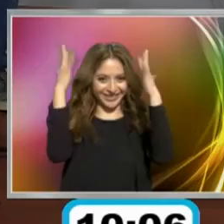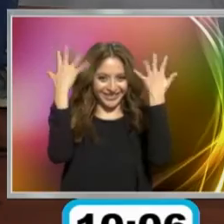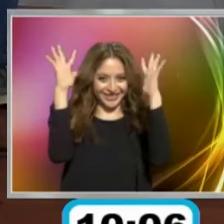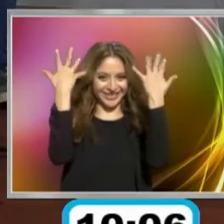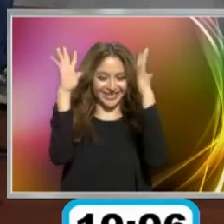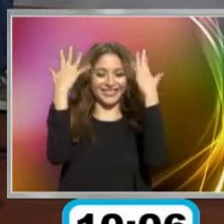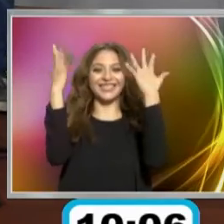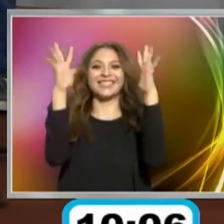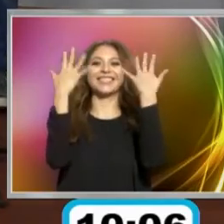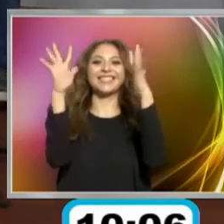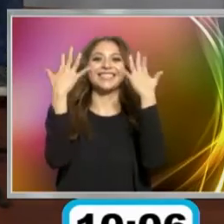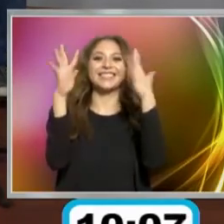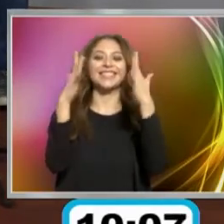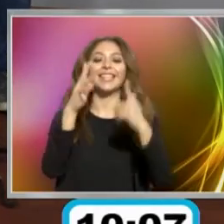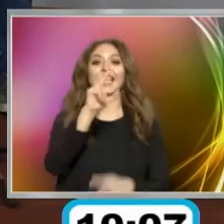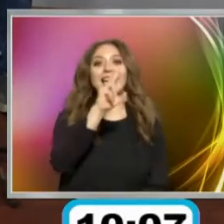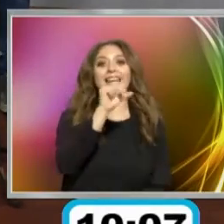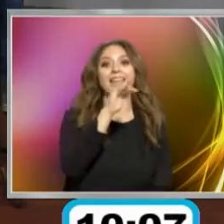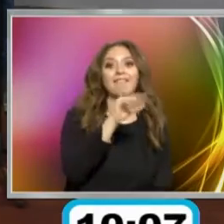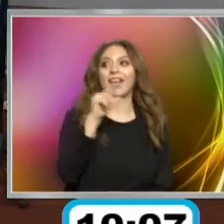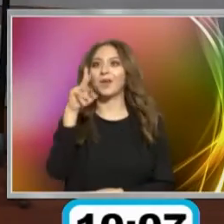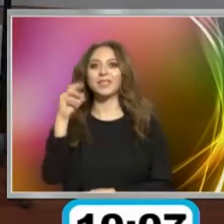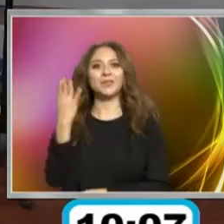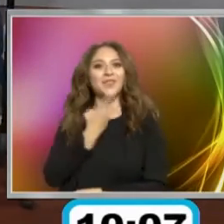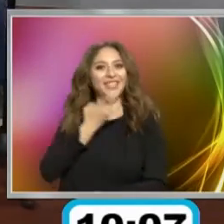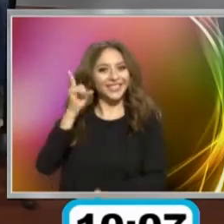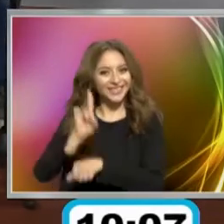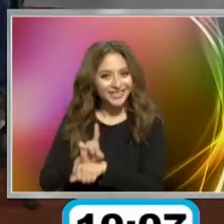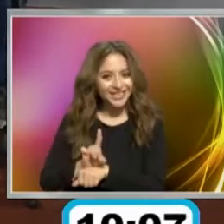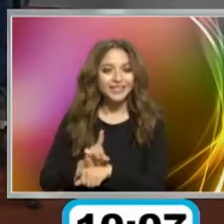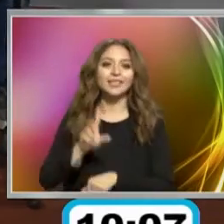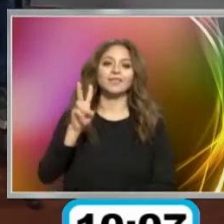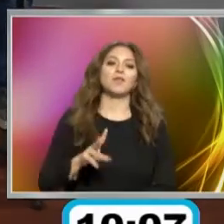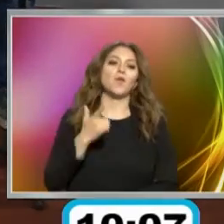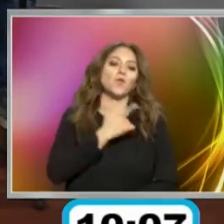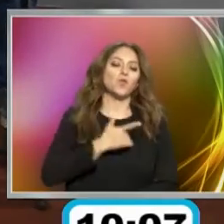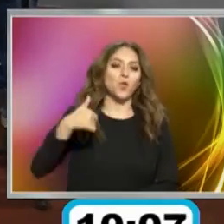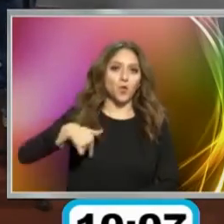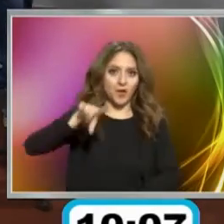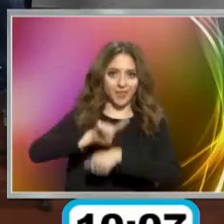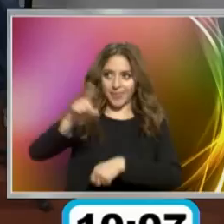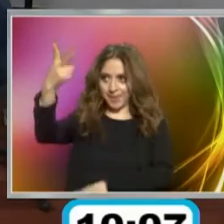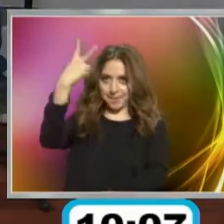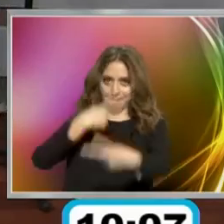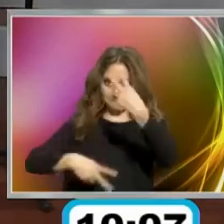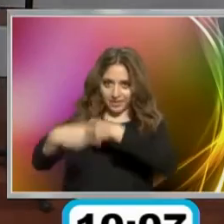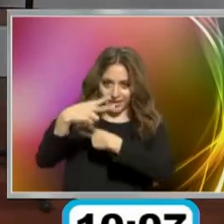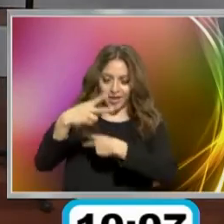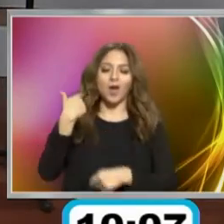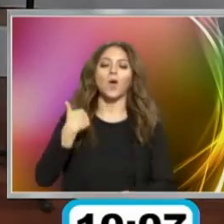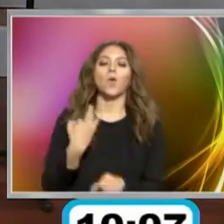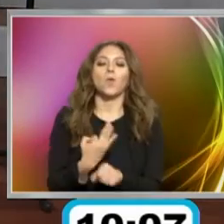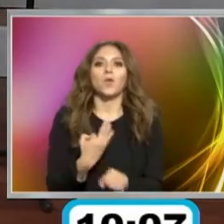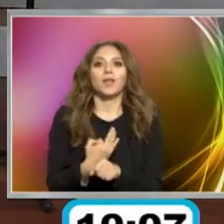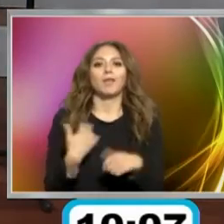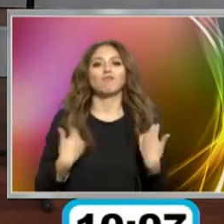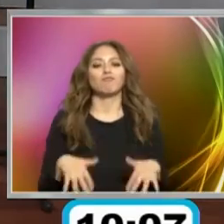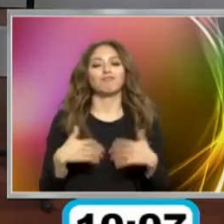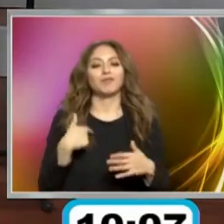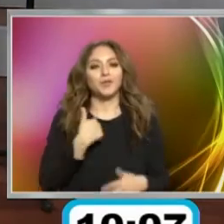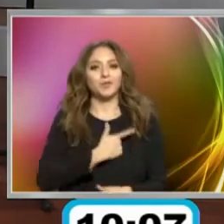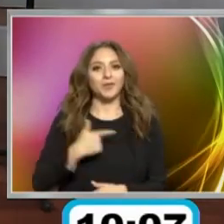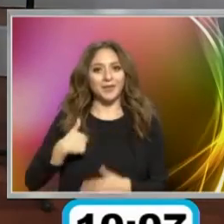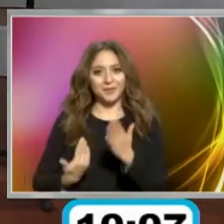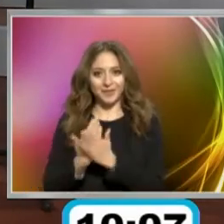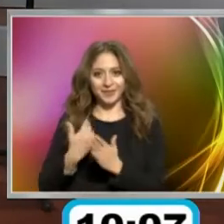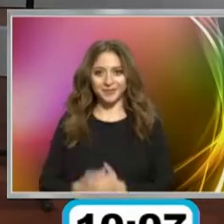¡Aplausos! Rafa, Luis, buenos días. Buenos días. Qué gusto que nos acompañen, qué gusto para mí estar con ustedes en esta mañana.